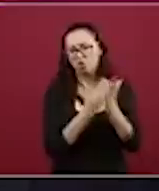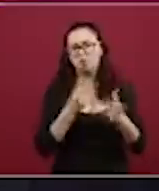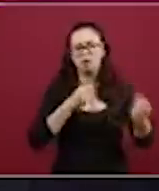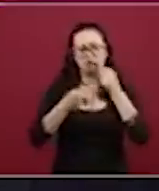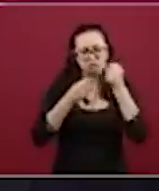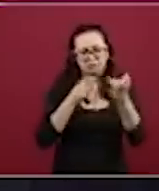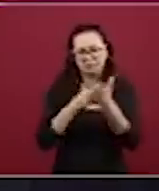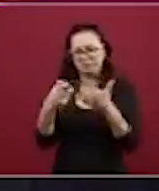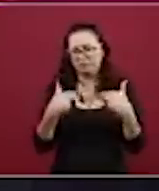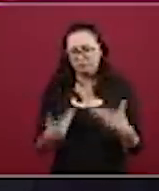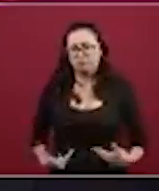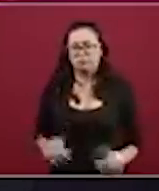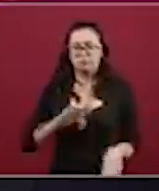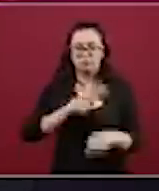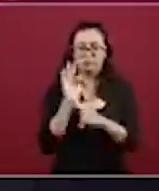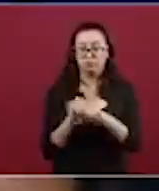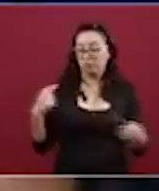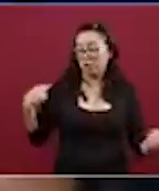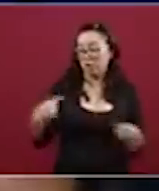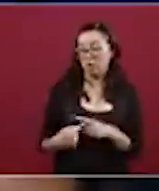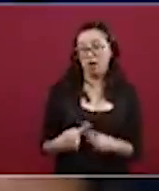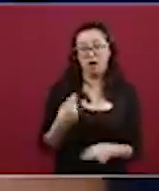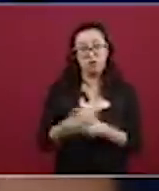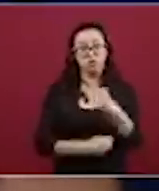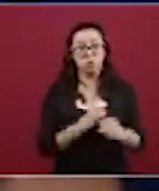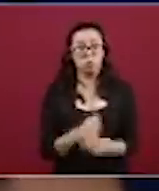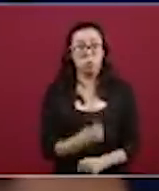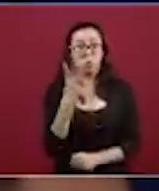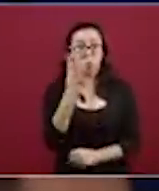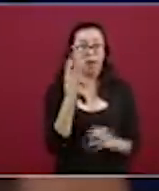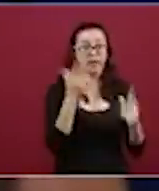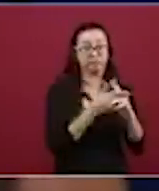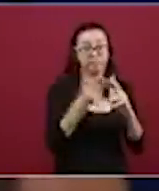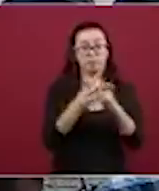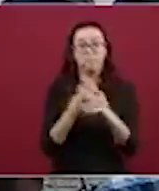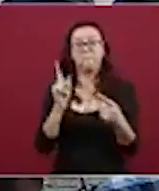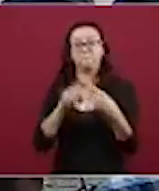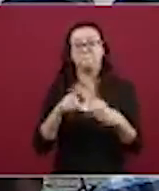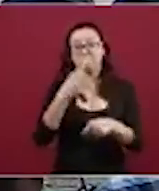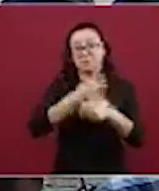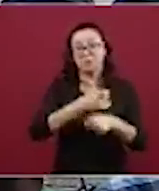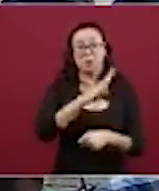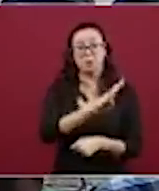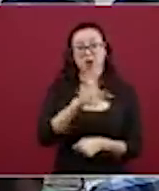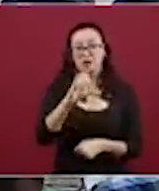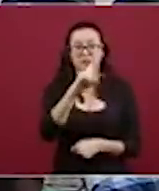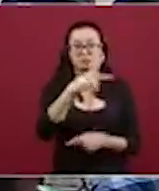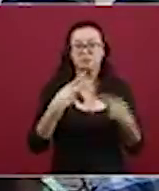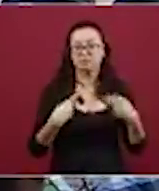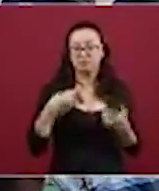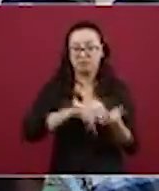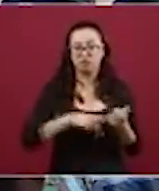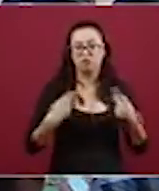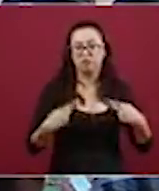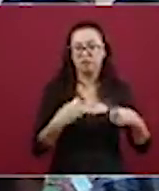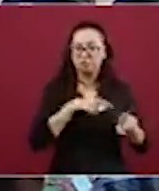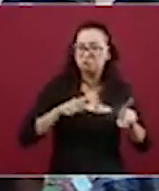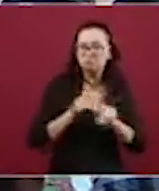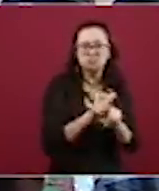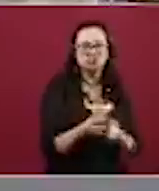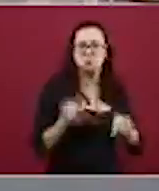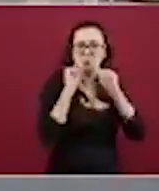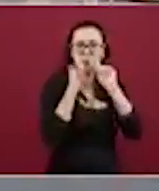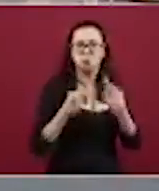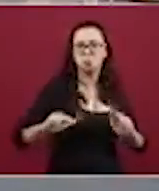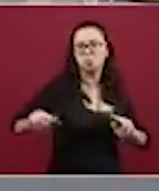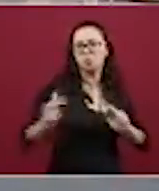humanos, ya que en este año van 4 asesinados y, por ejemplo, el primero, que fue en Baja California, contaba con esta protección. Y la segunda,